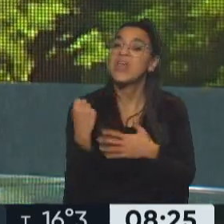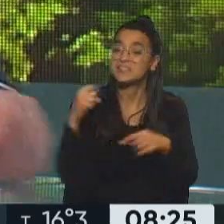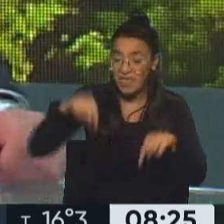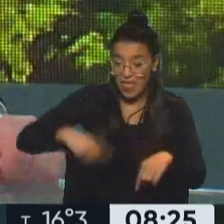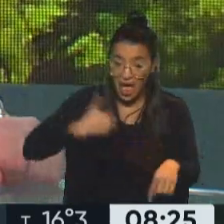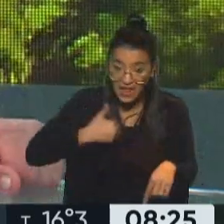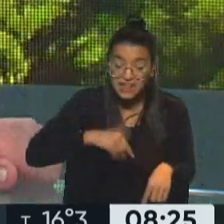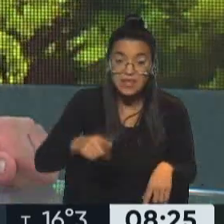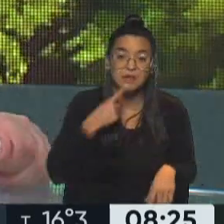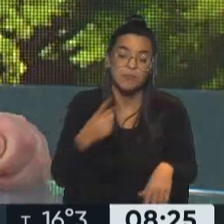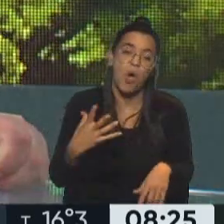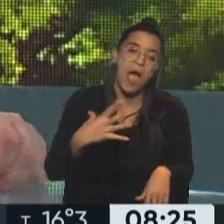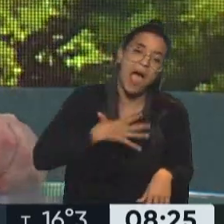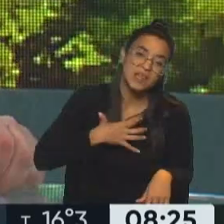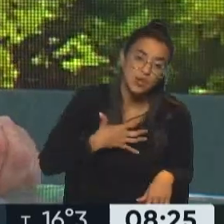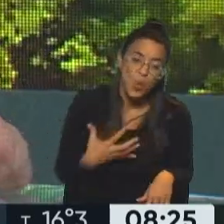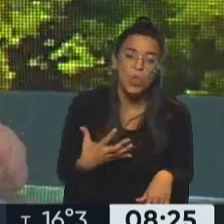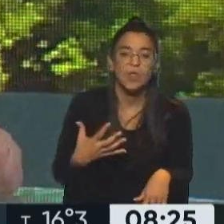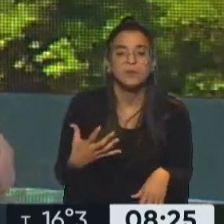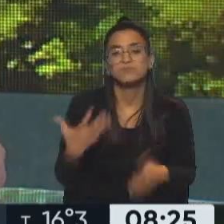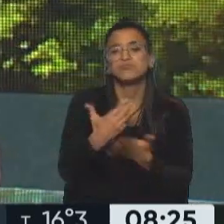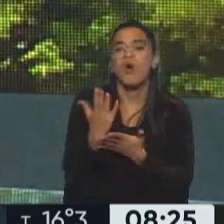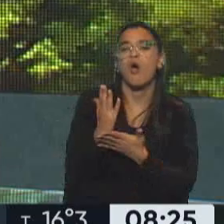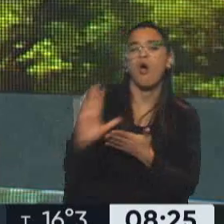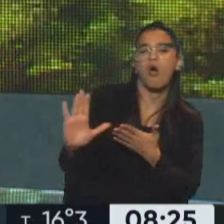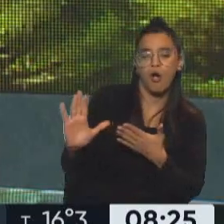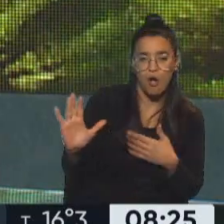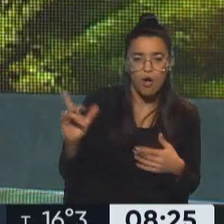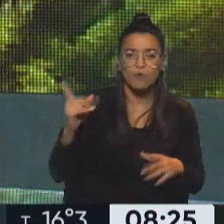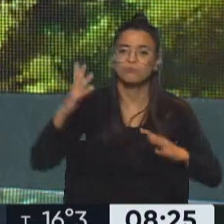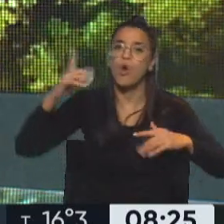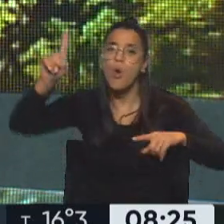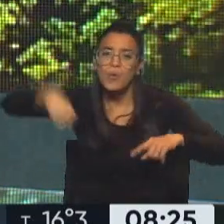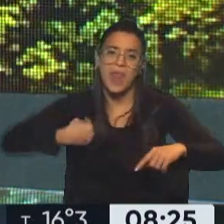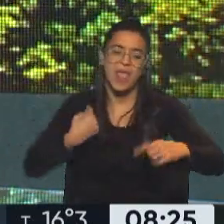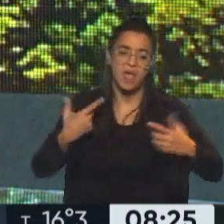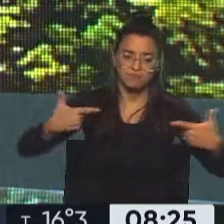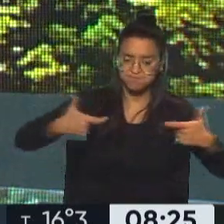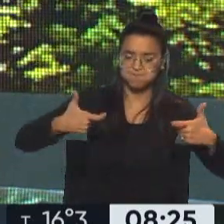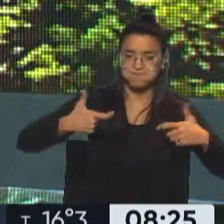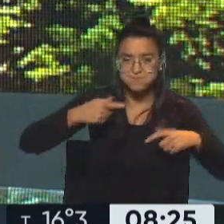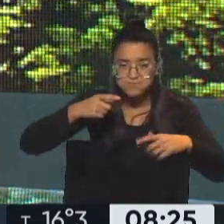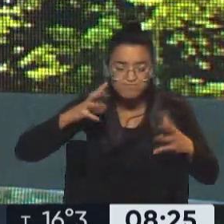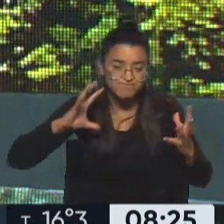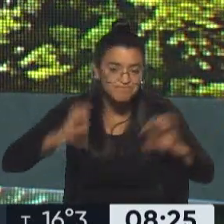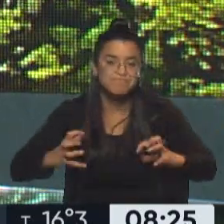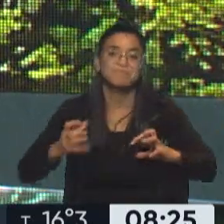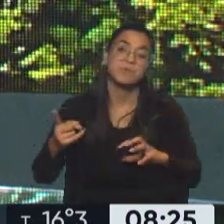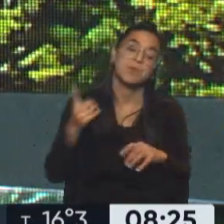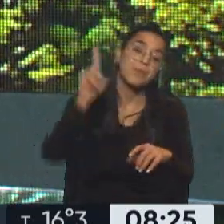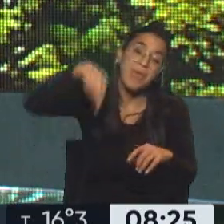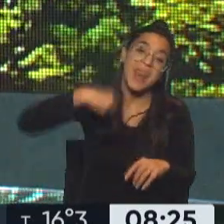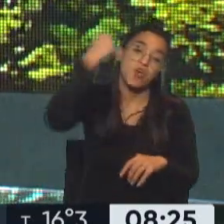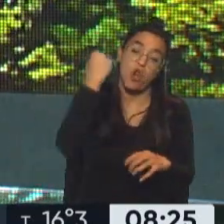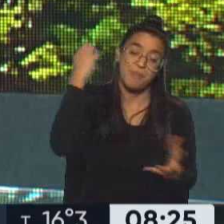están teniendo actitudes destituyentes, desestabilizadoras, que terminan repercutiendo en la economía.